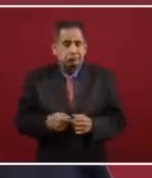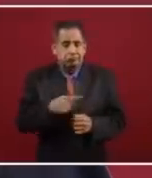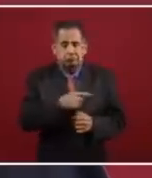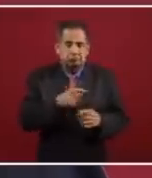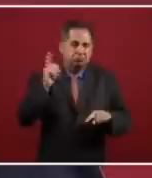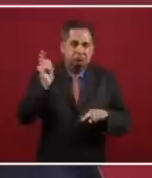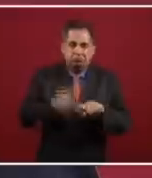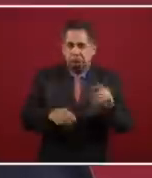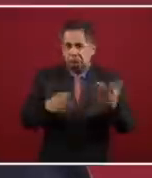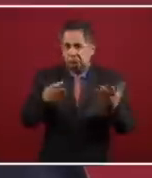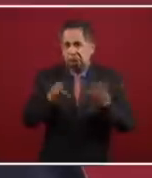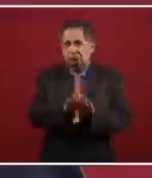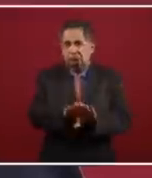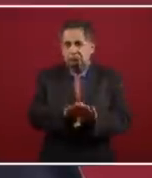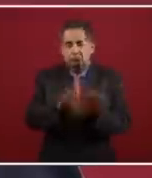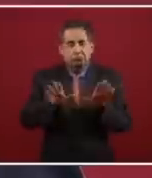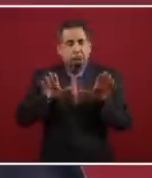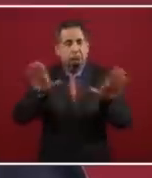cerraron ese aeropuerto